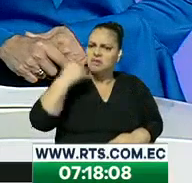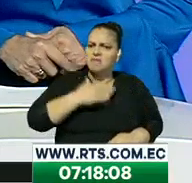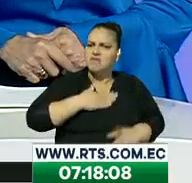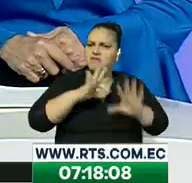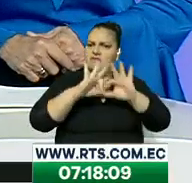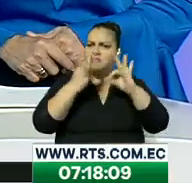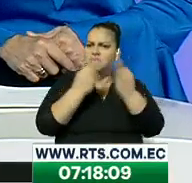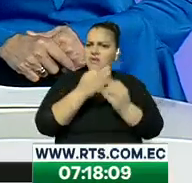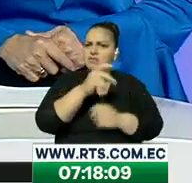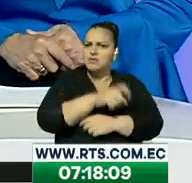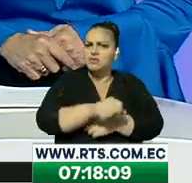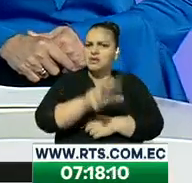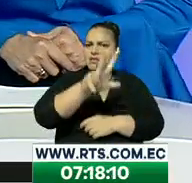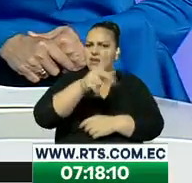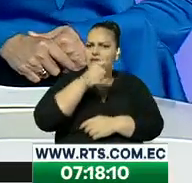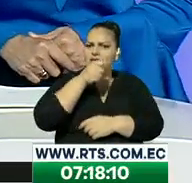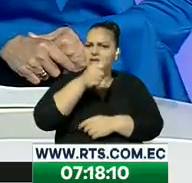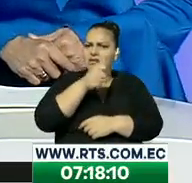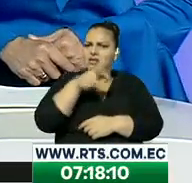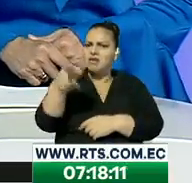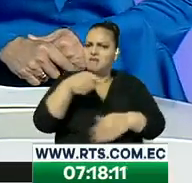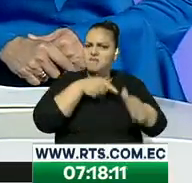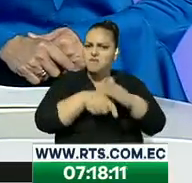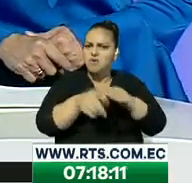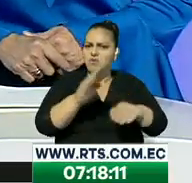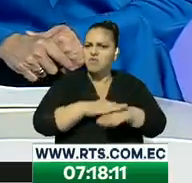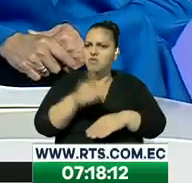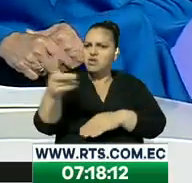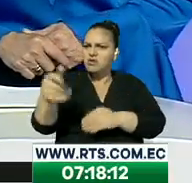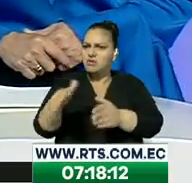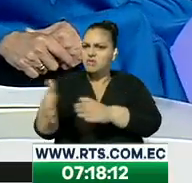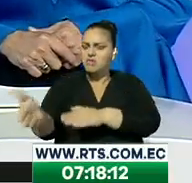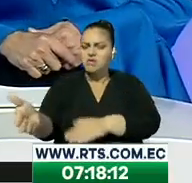información desclasificada completa.